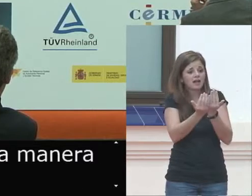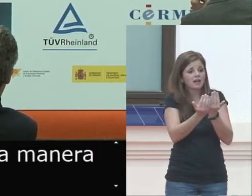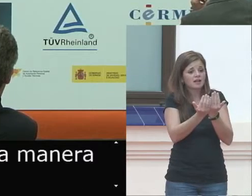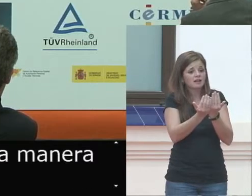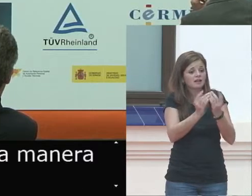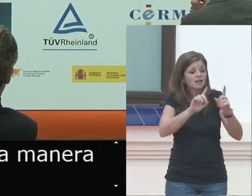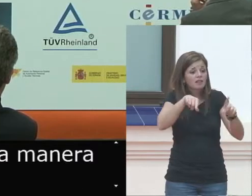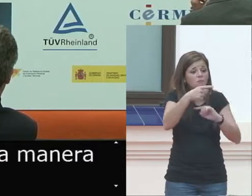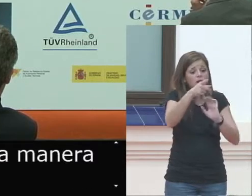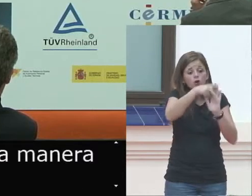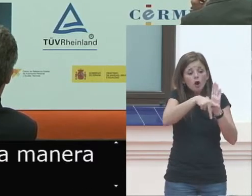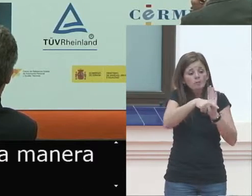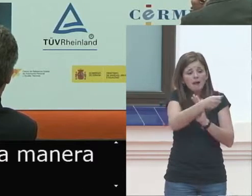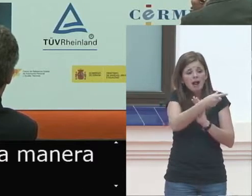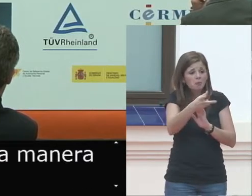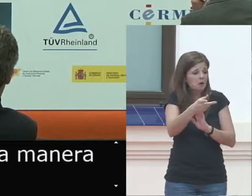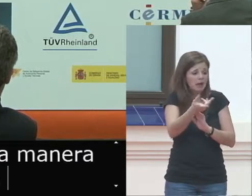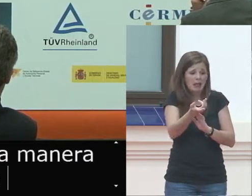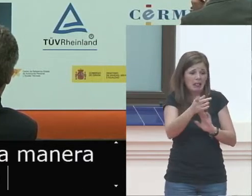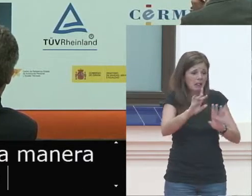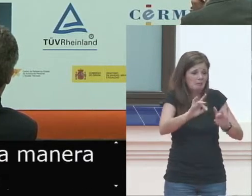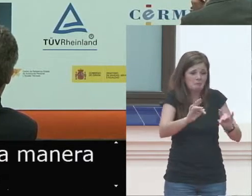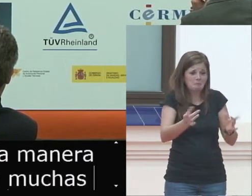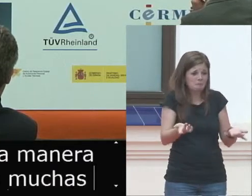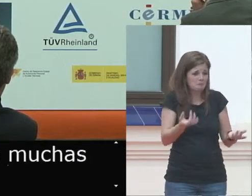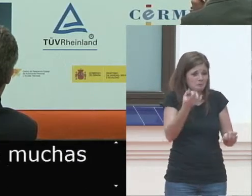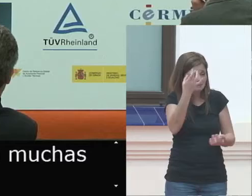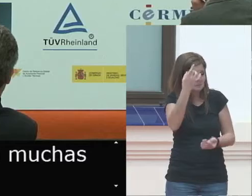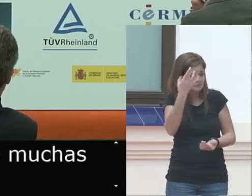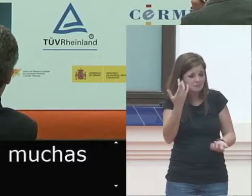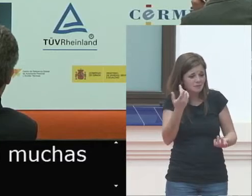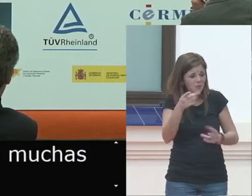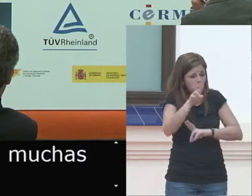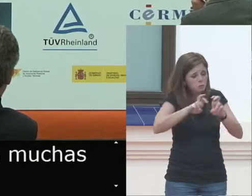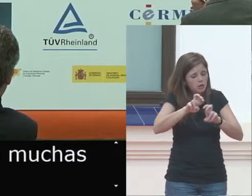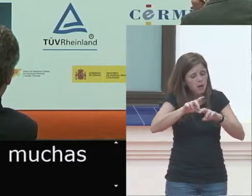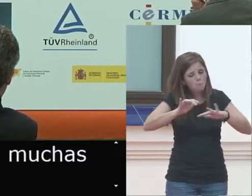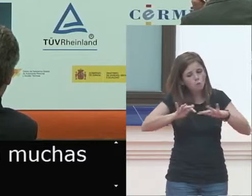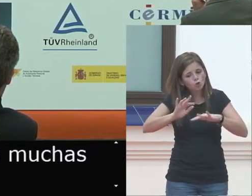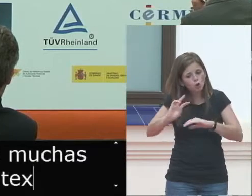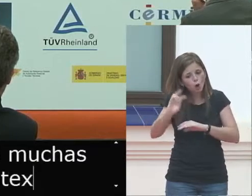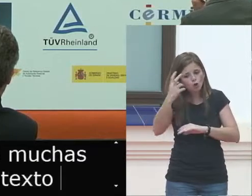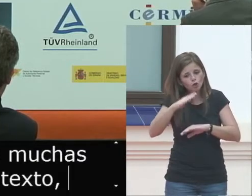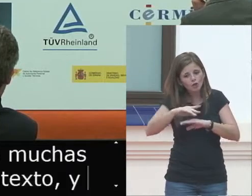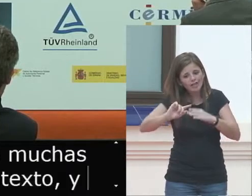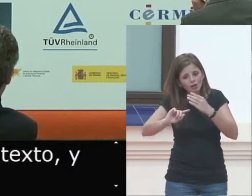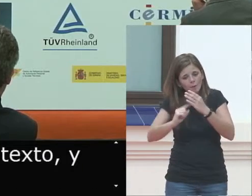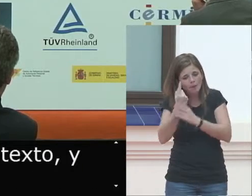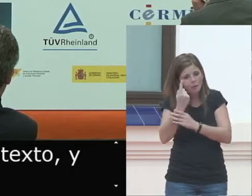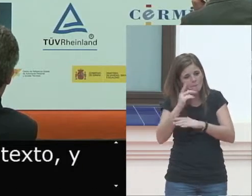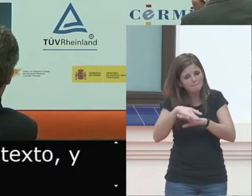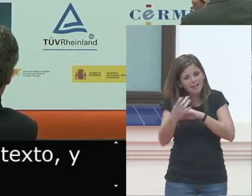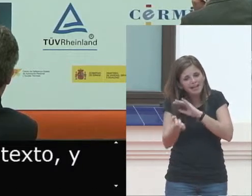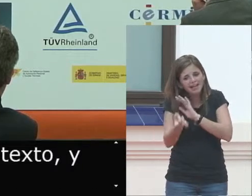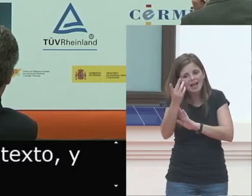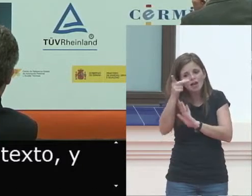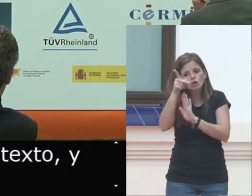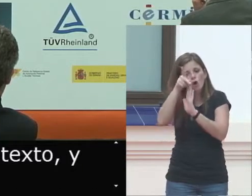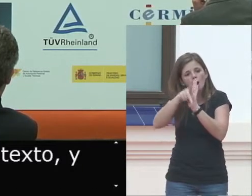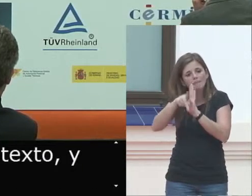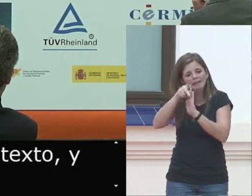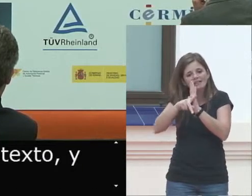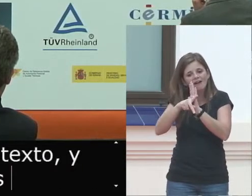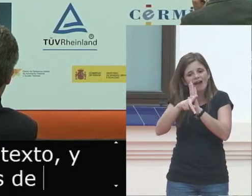tendrían sentido o no tendrían contexto. Tendríamos que ir hacia otros motores de innovación para generar otro tipo de normativa que